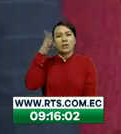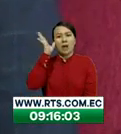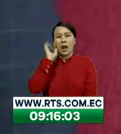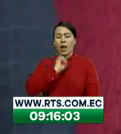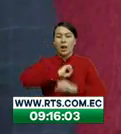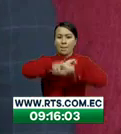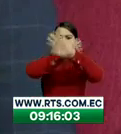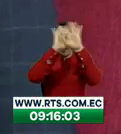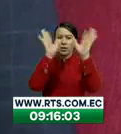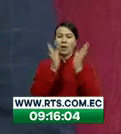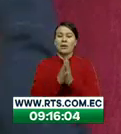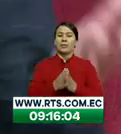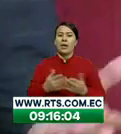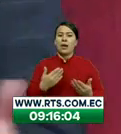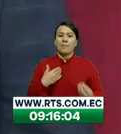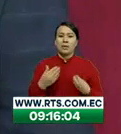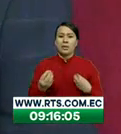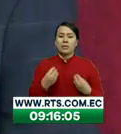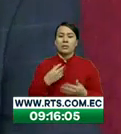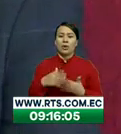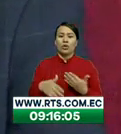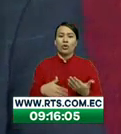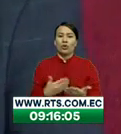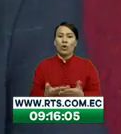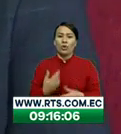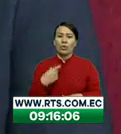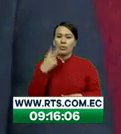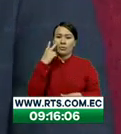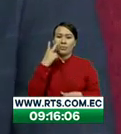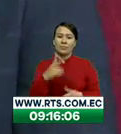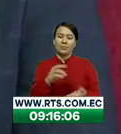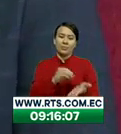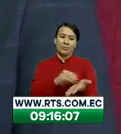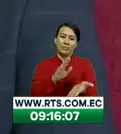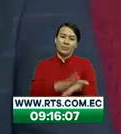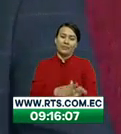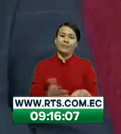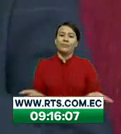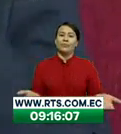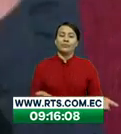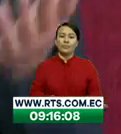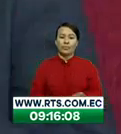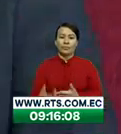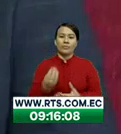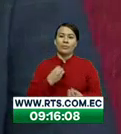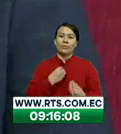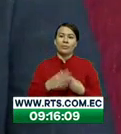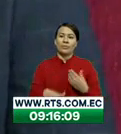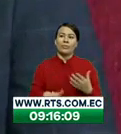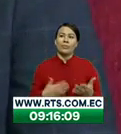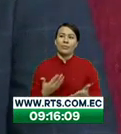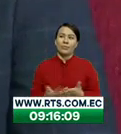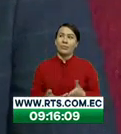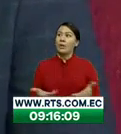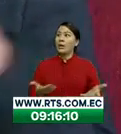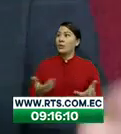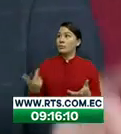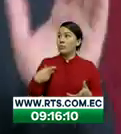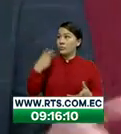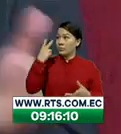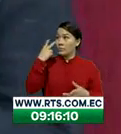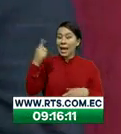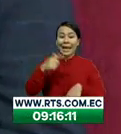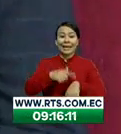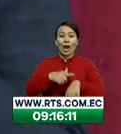primeras informaciones, presuntamente esto se habría realizado en horas ya no laborables. En